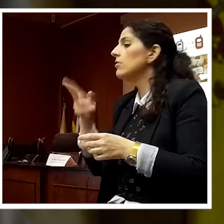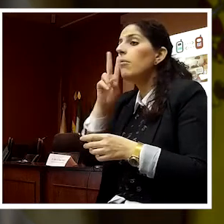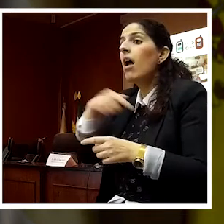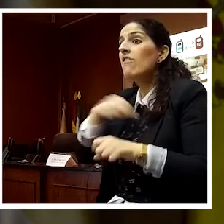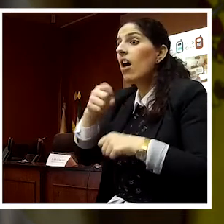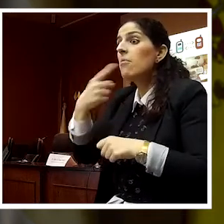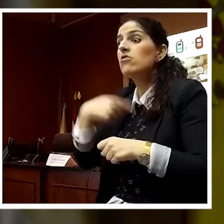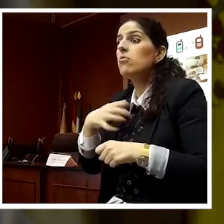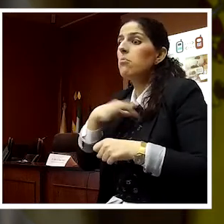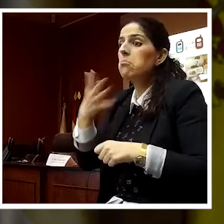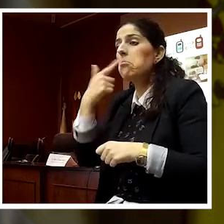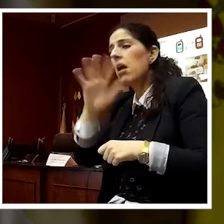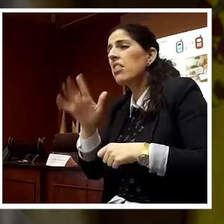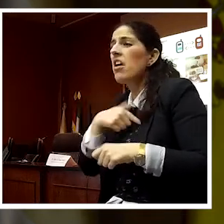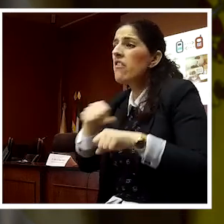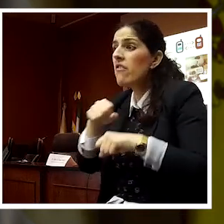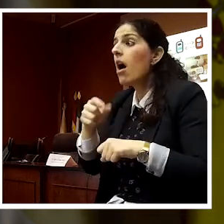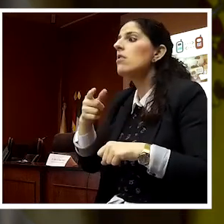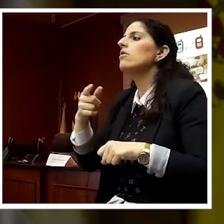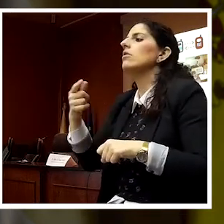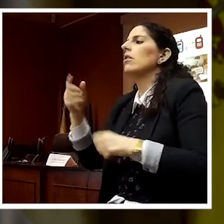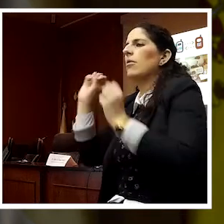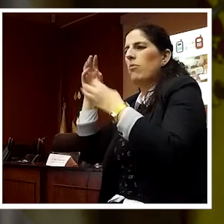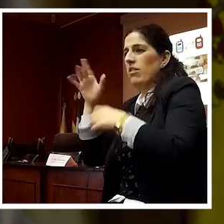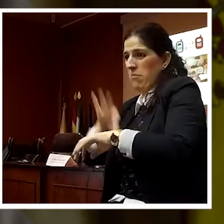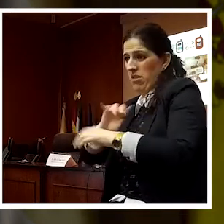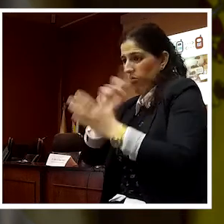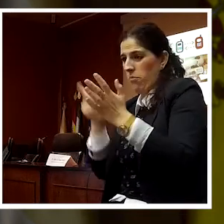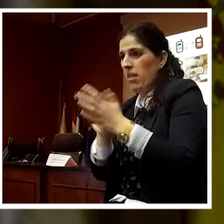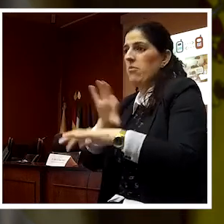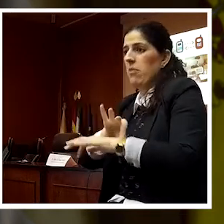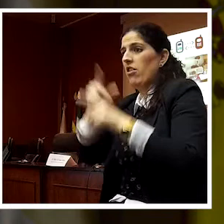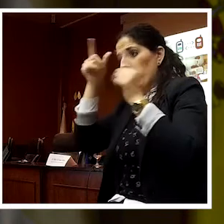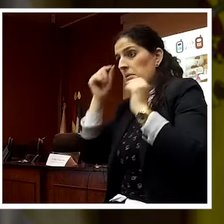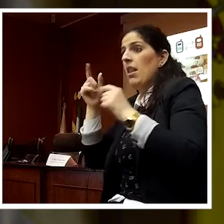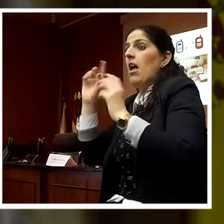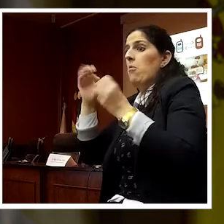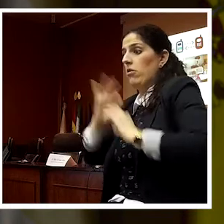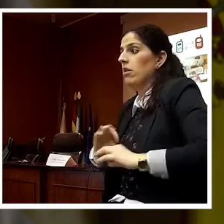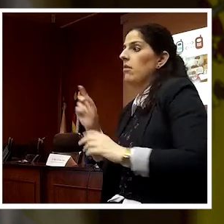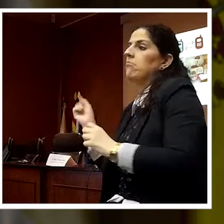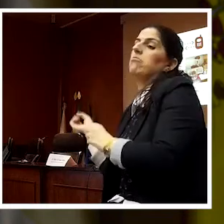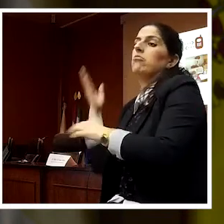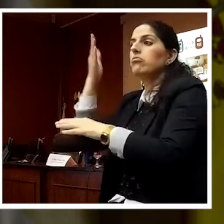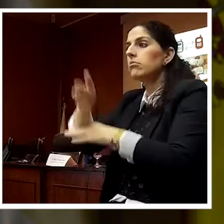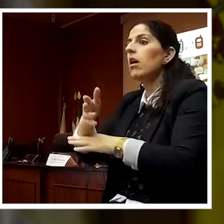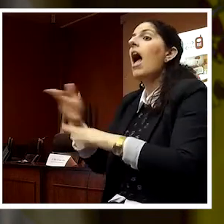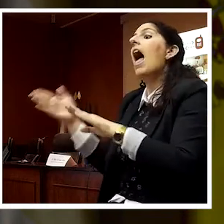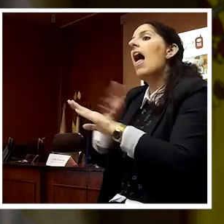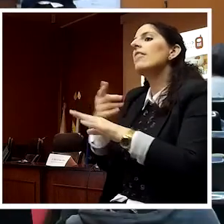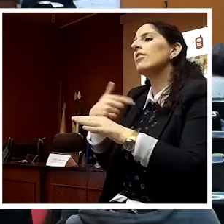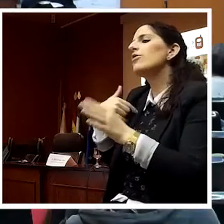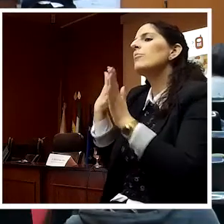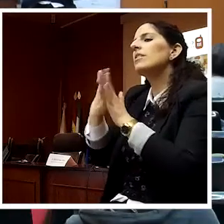de infarto o de angina de pecho, pues se enviará al equipo de emergencia, pues si hay algún cambio, hasta que llegue el